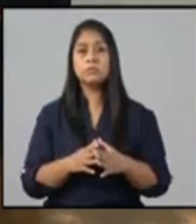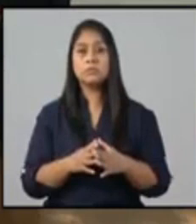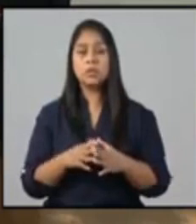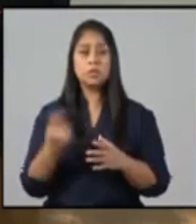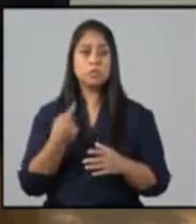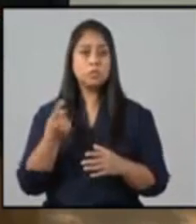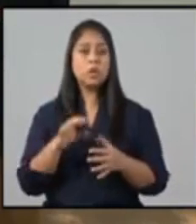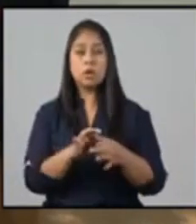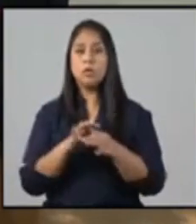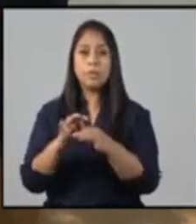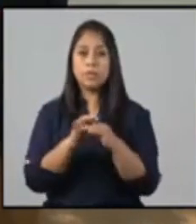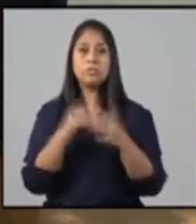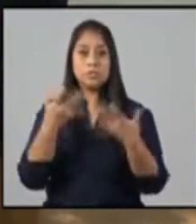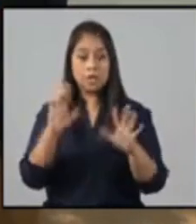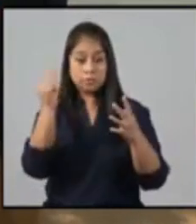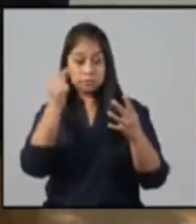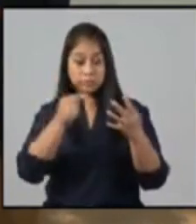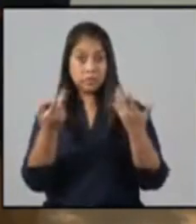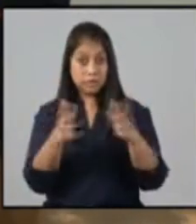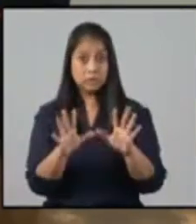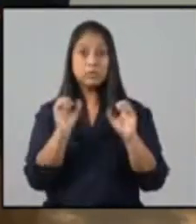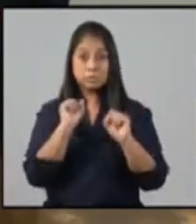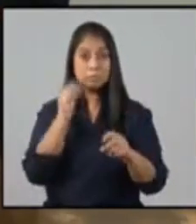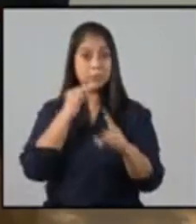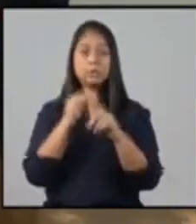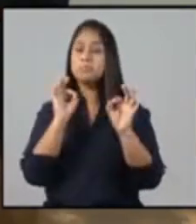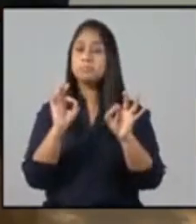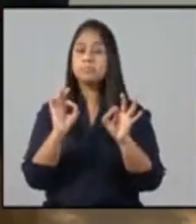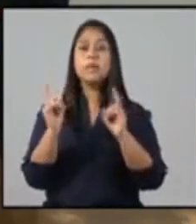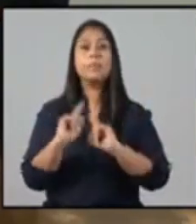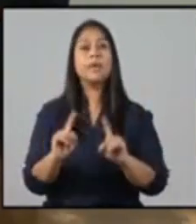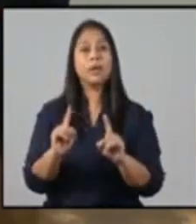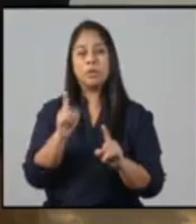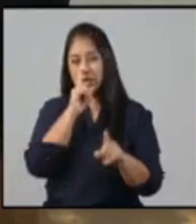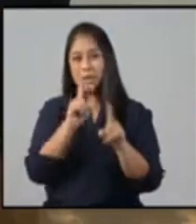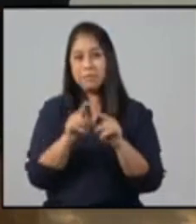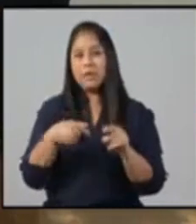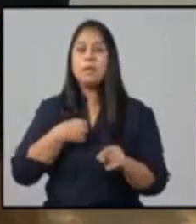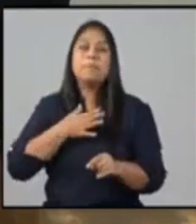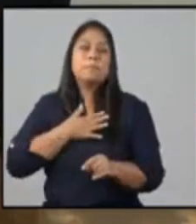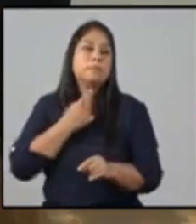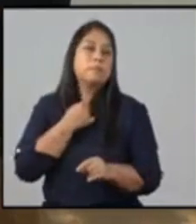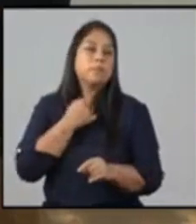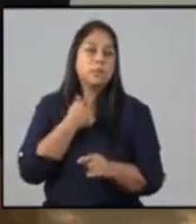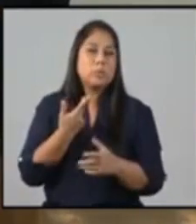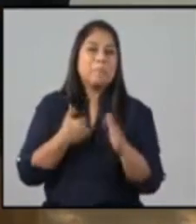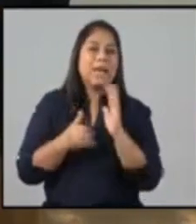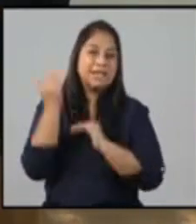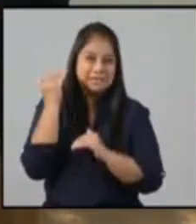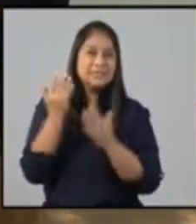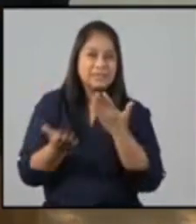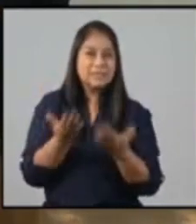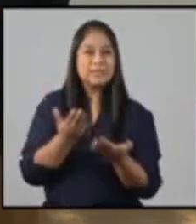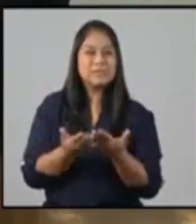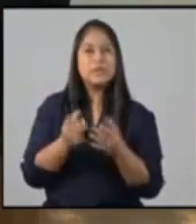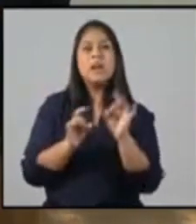toda la cooperación que se había marcado, pero al mismo tiempo me hubiera gustado poder hacer mucho más. Hay